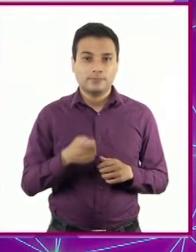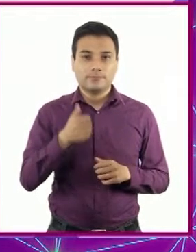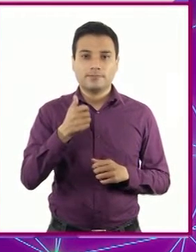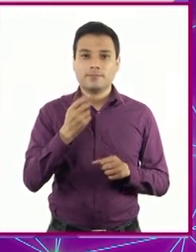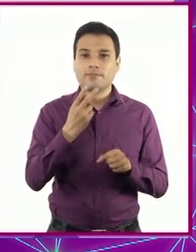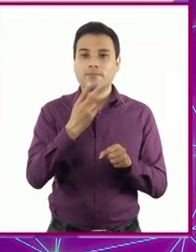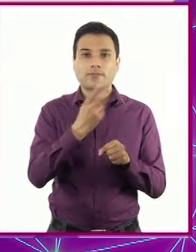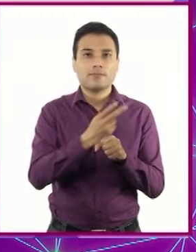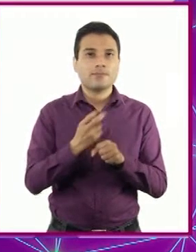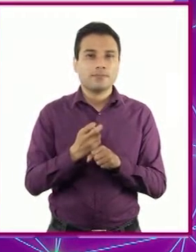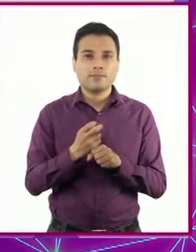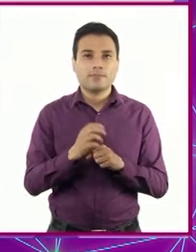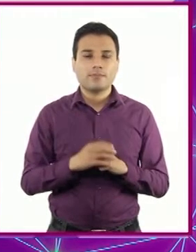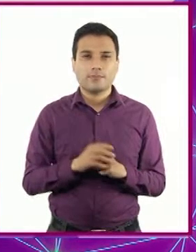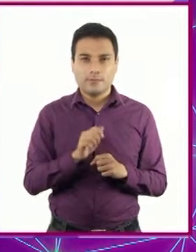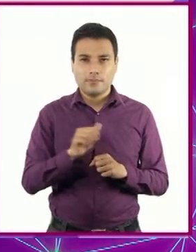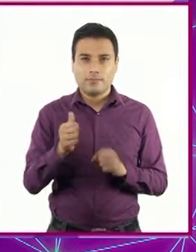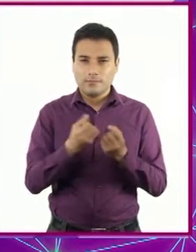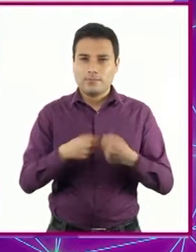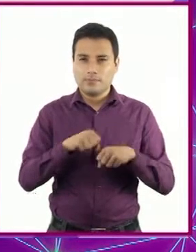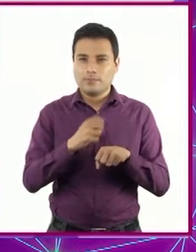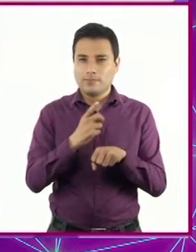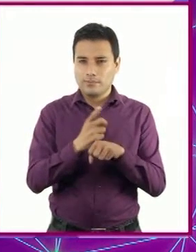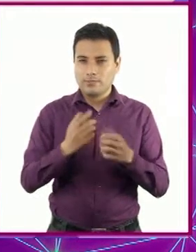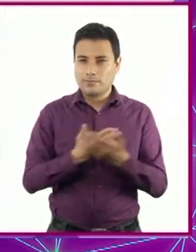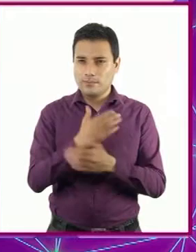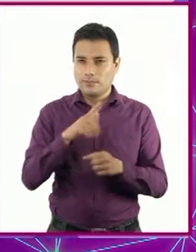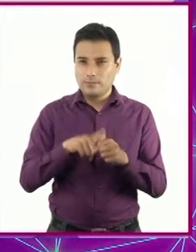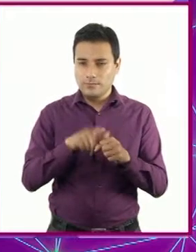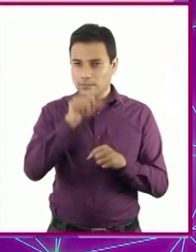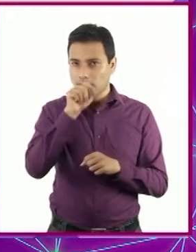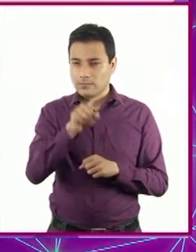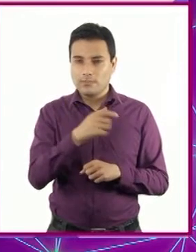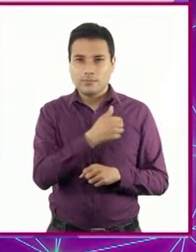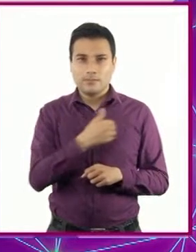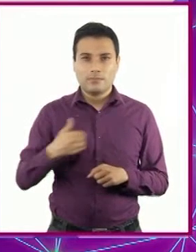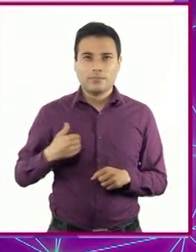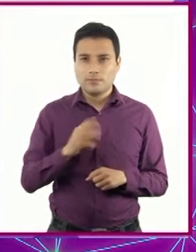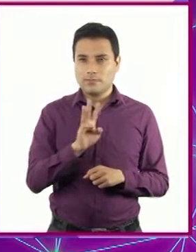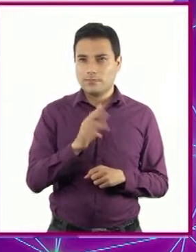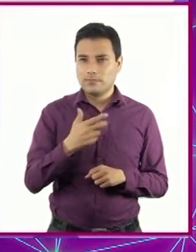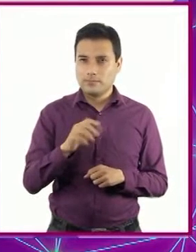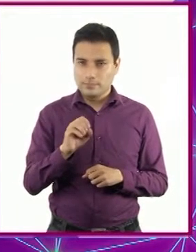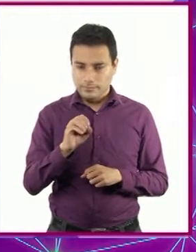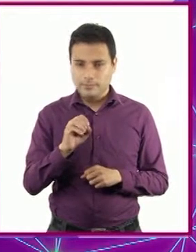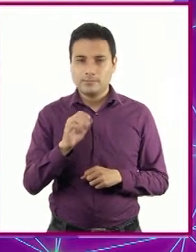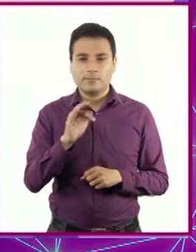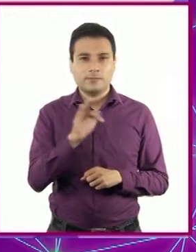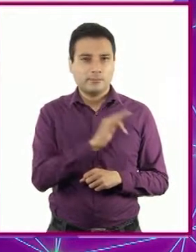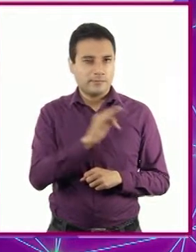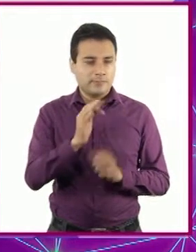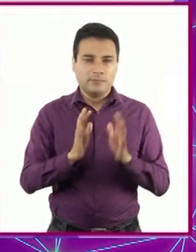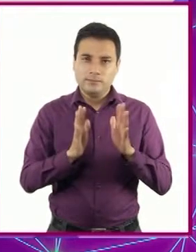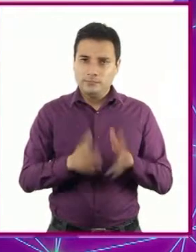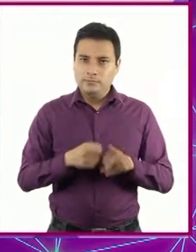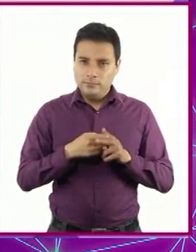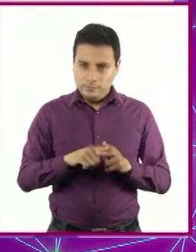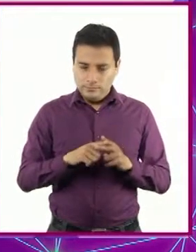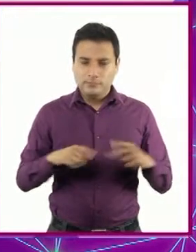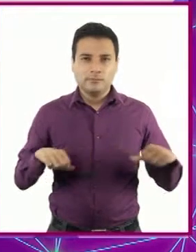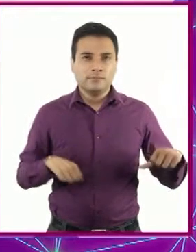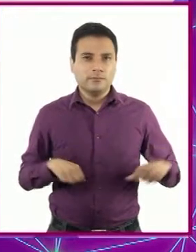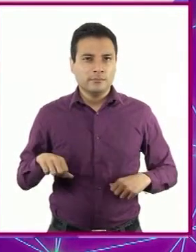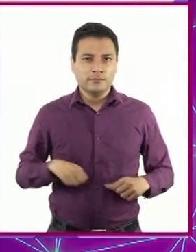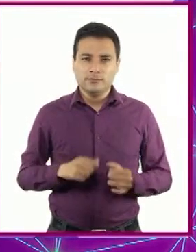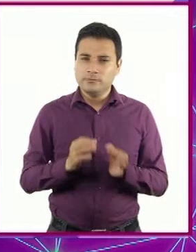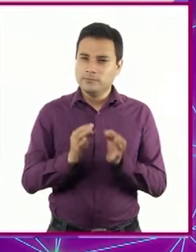invitó por primera vez a las sociedades nacionales y a los miembros de la WHO a comenzar las actividades relativas a